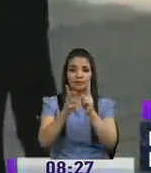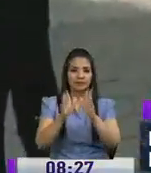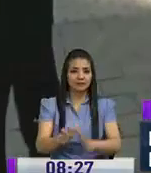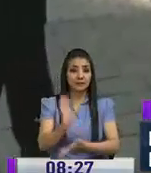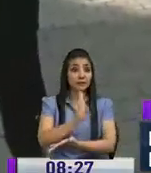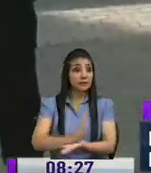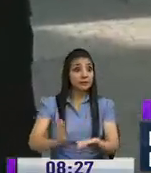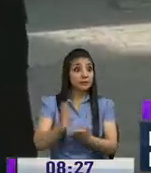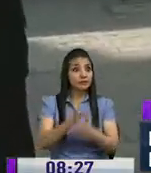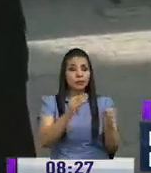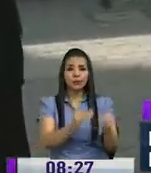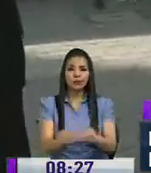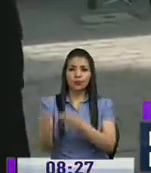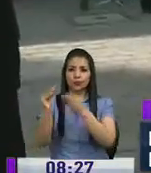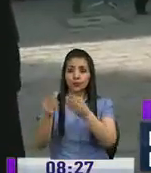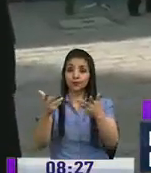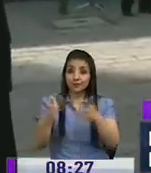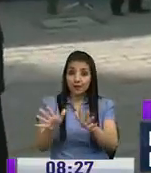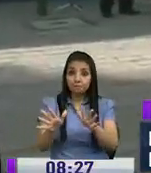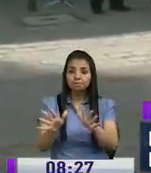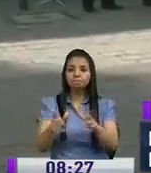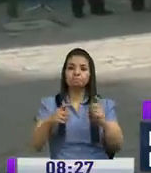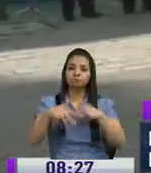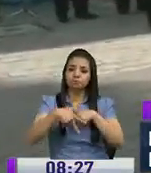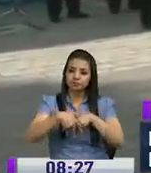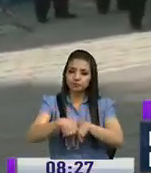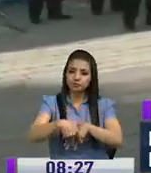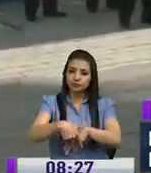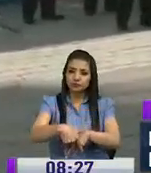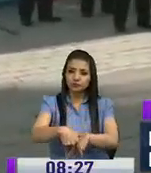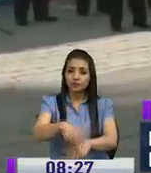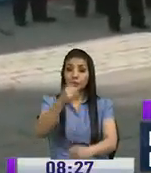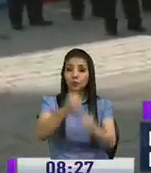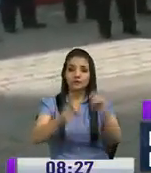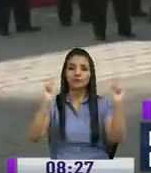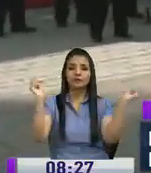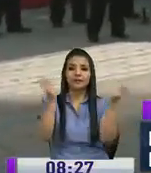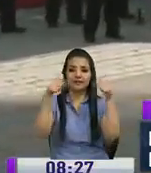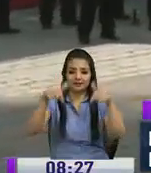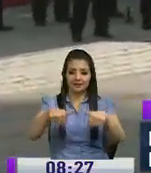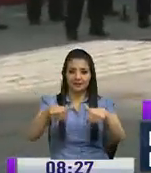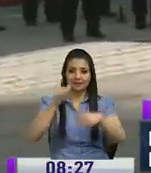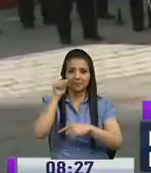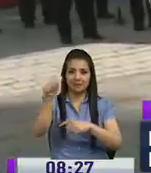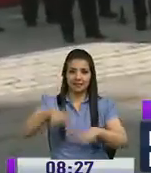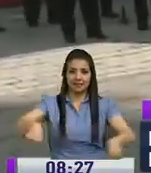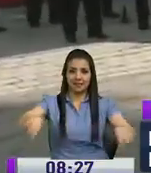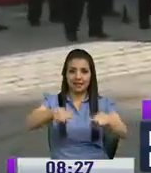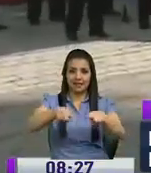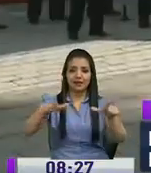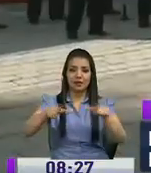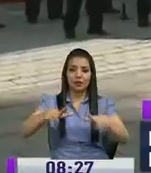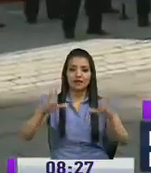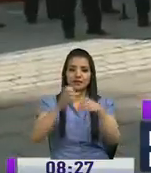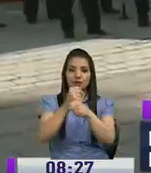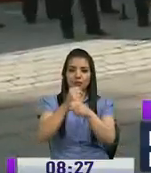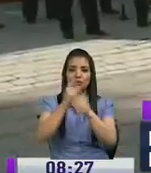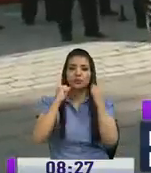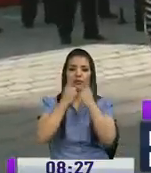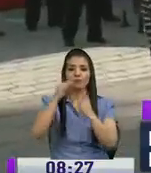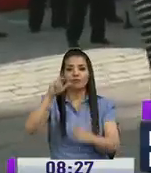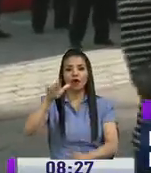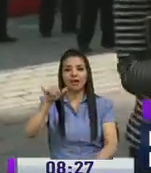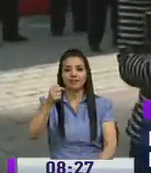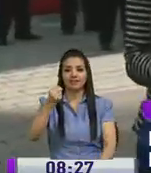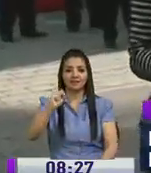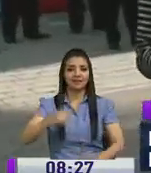se han organizado para realizar un desfile, el cual terminará con la fiesta que se realizará el día de mañana aquí, en el punto seguro de San José de Monjas.